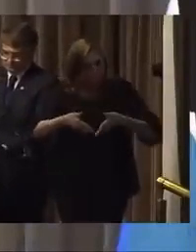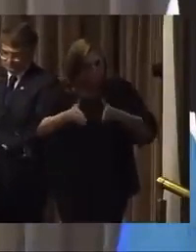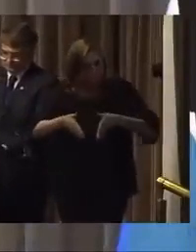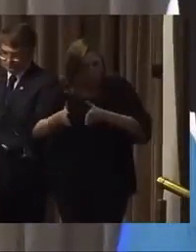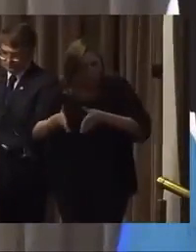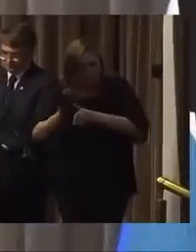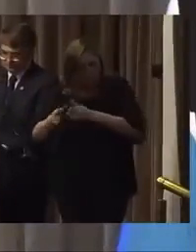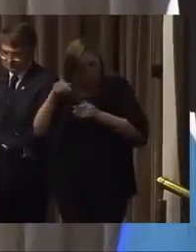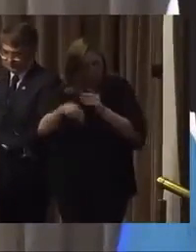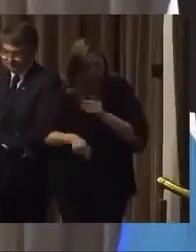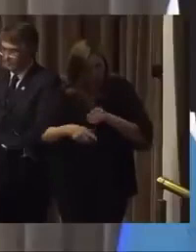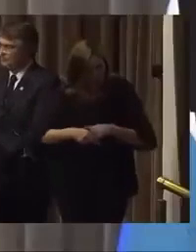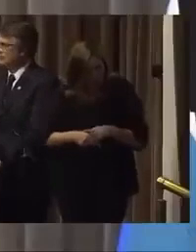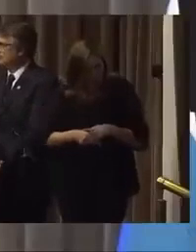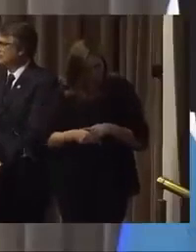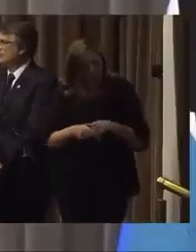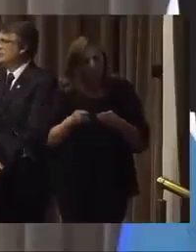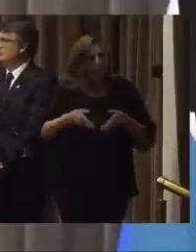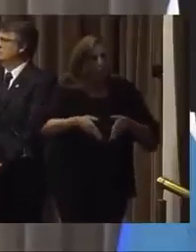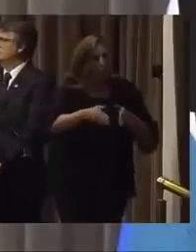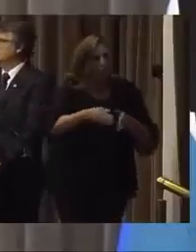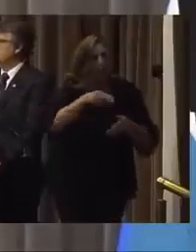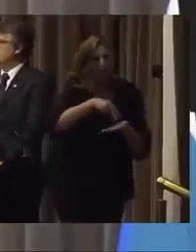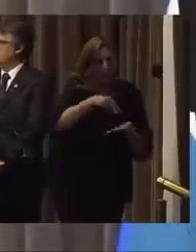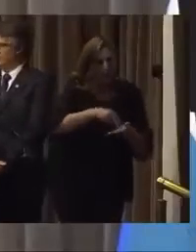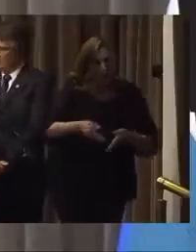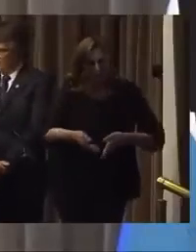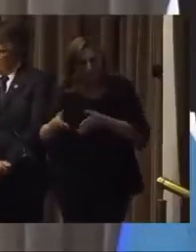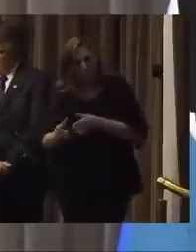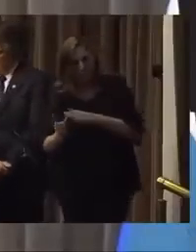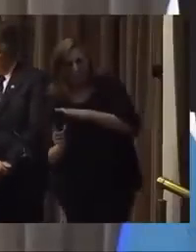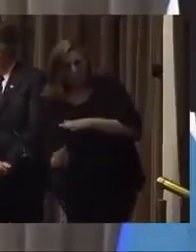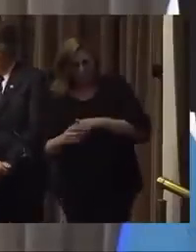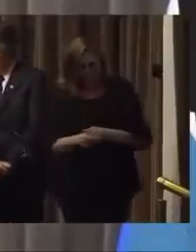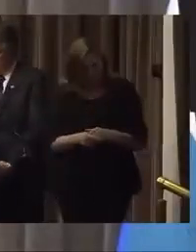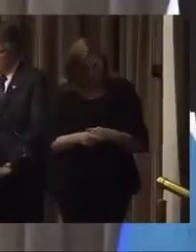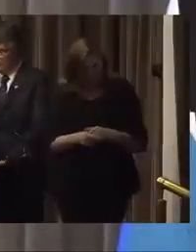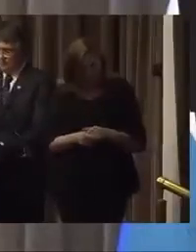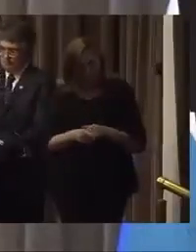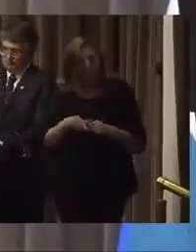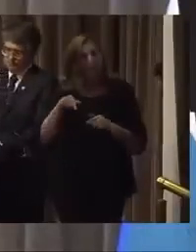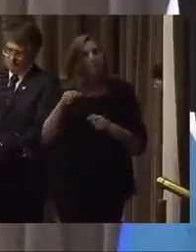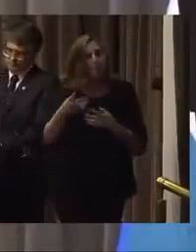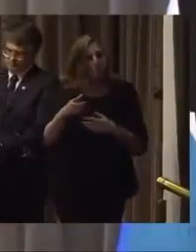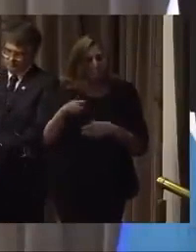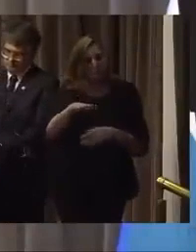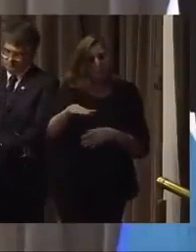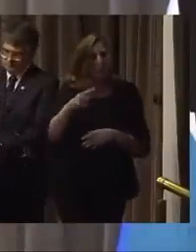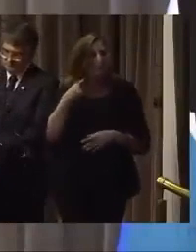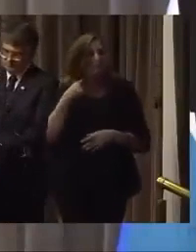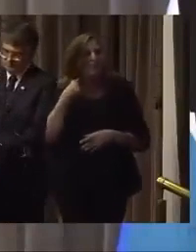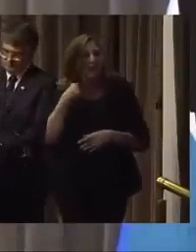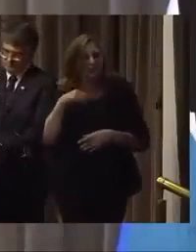Neuquén, haciendo de Cerri un fantástico lugar para una plataforma